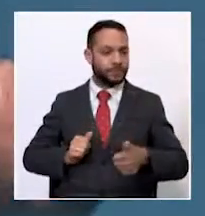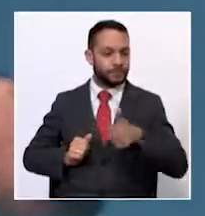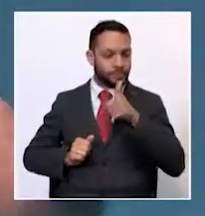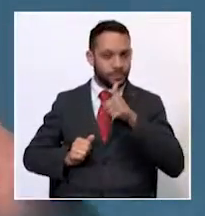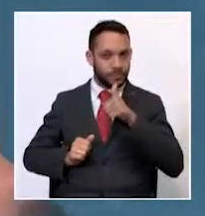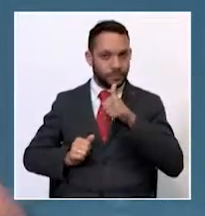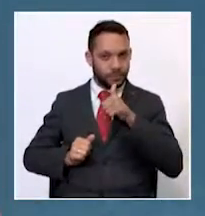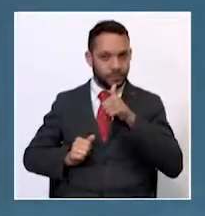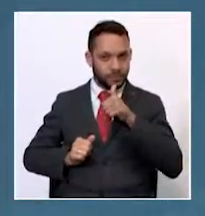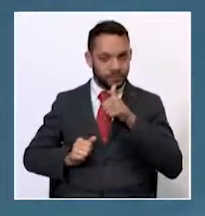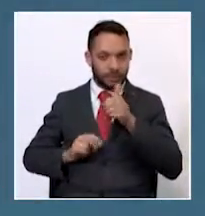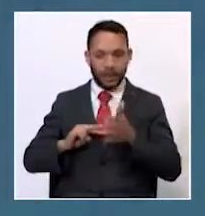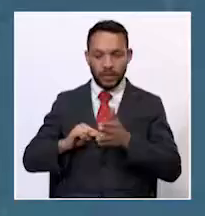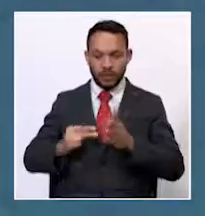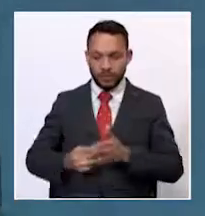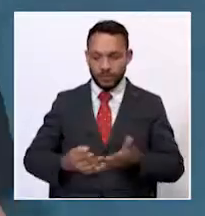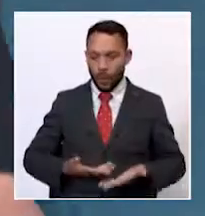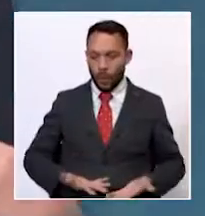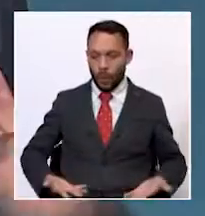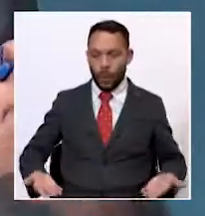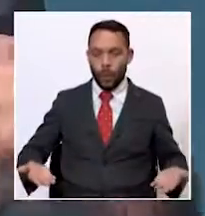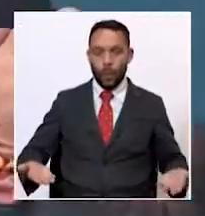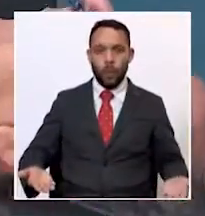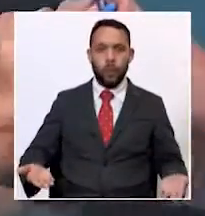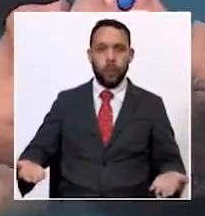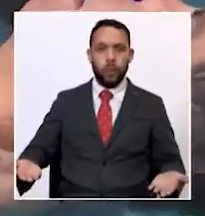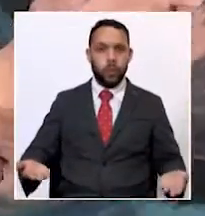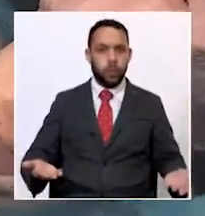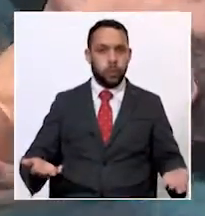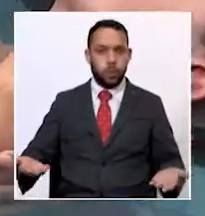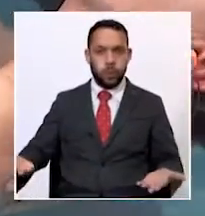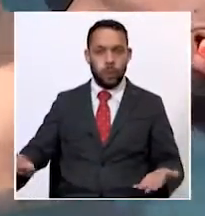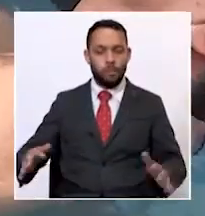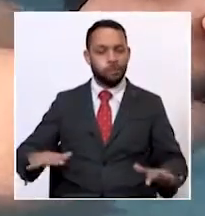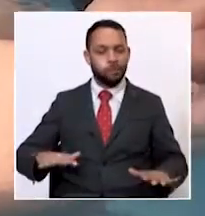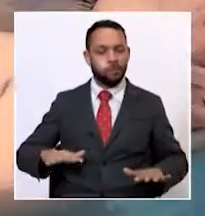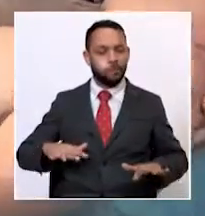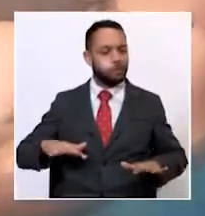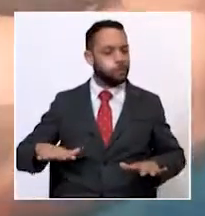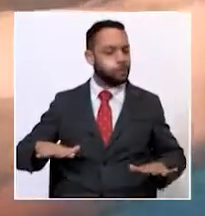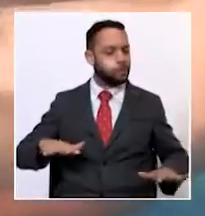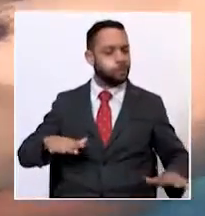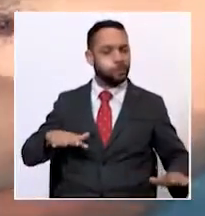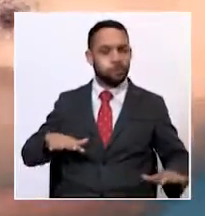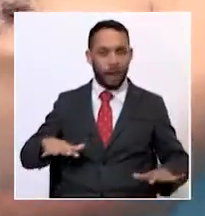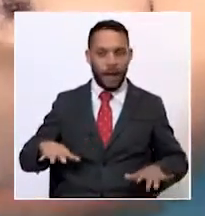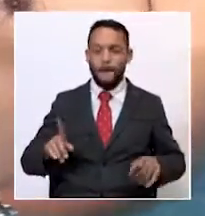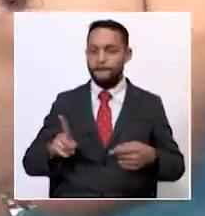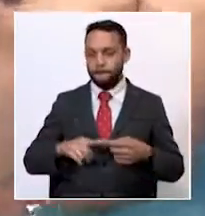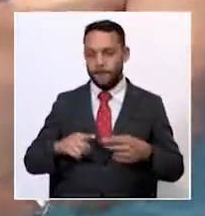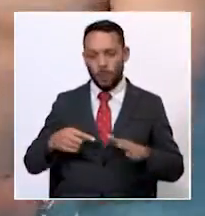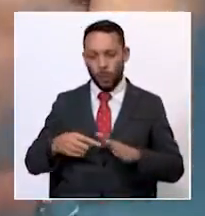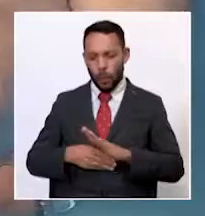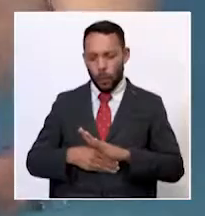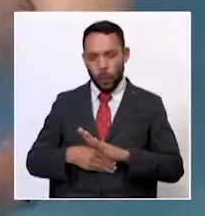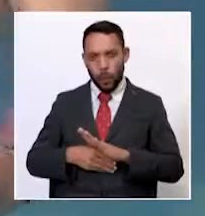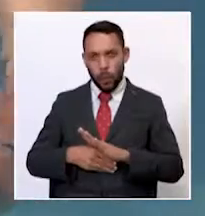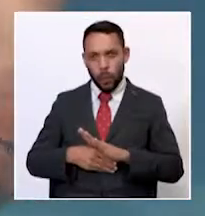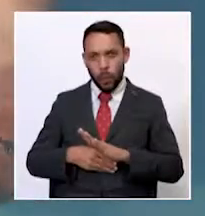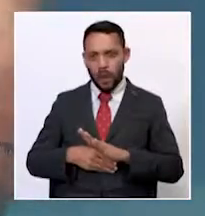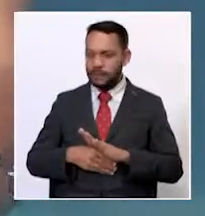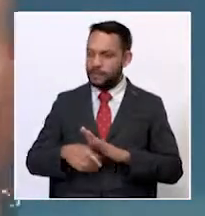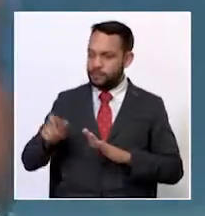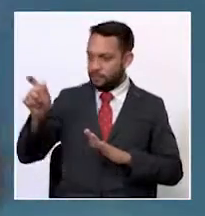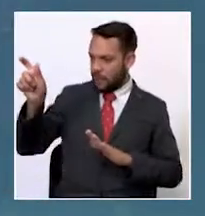en flotación, de relajación, y hay una fase, digamos, lo más profunda, en la que cuando el